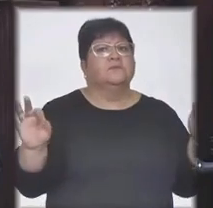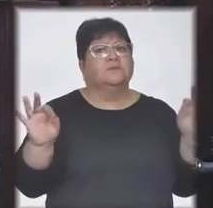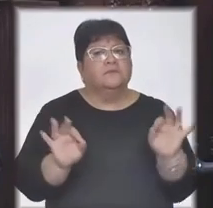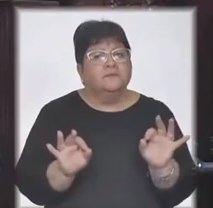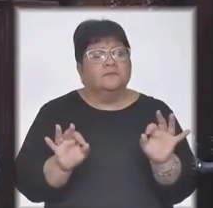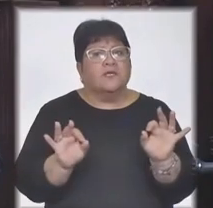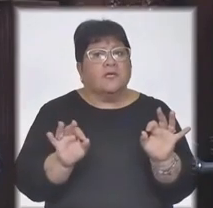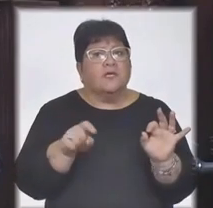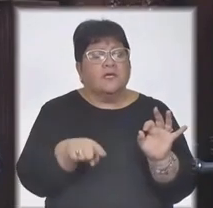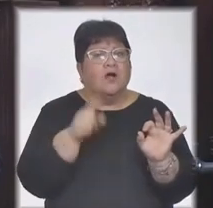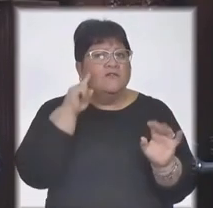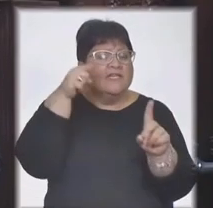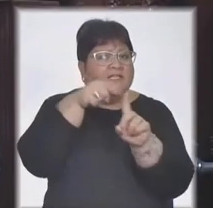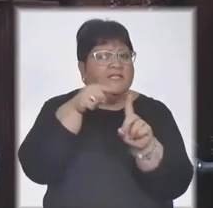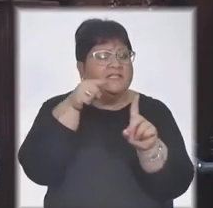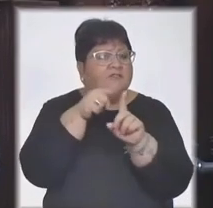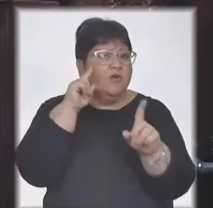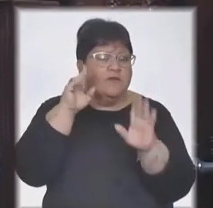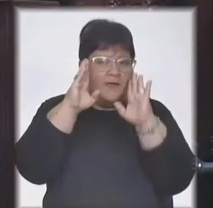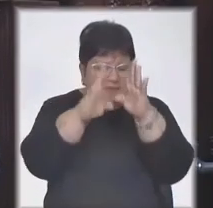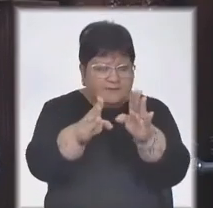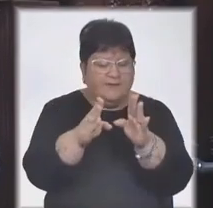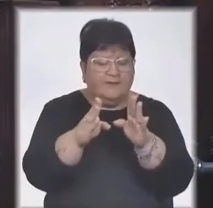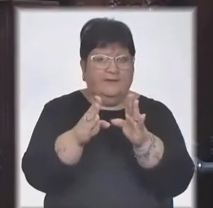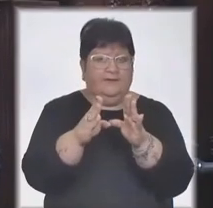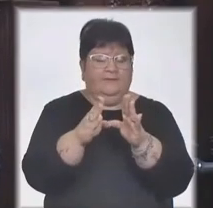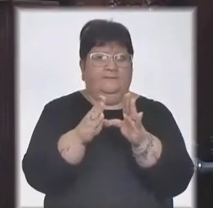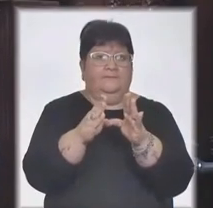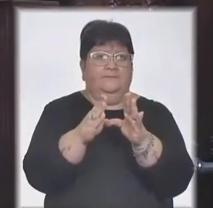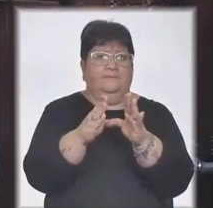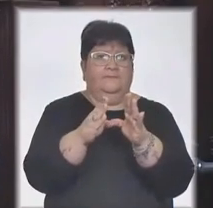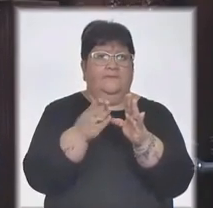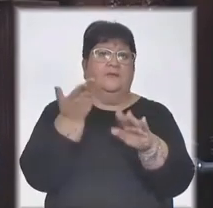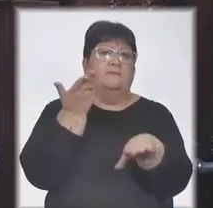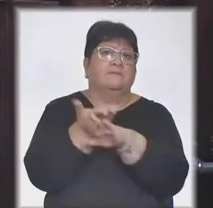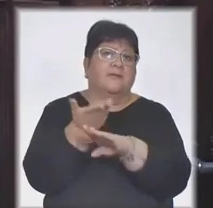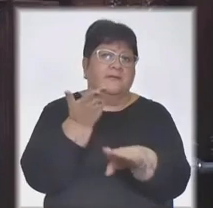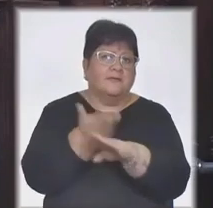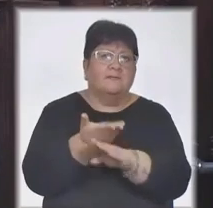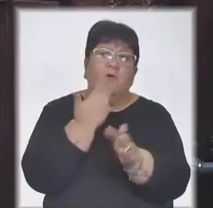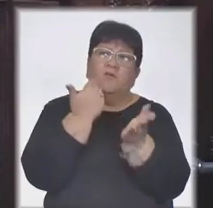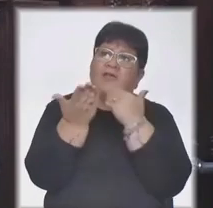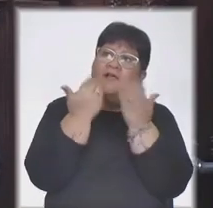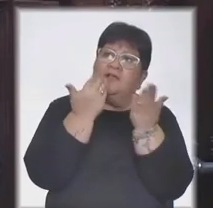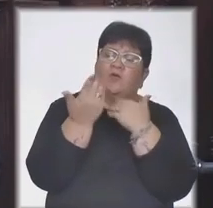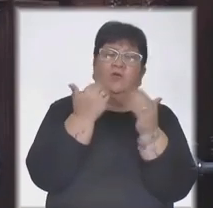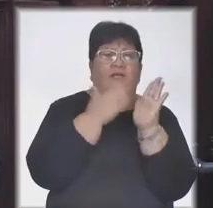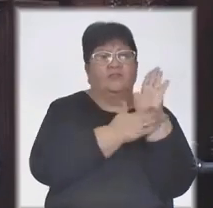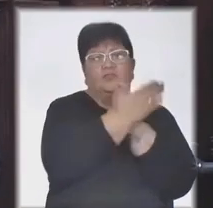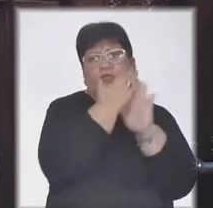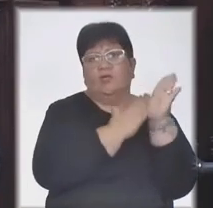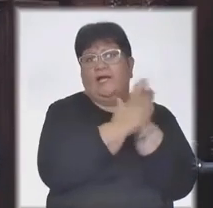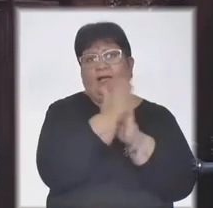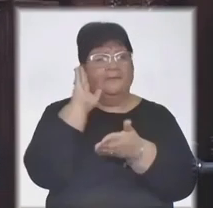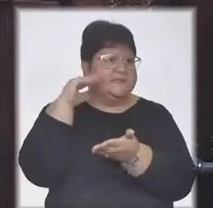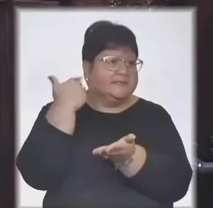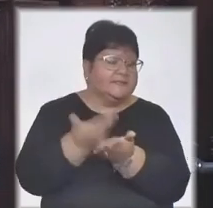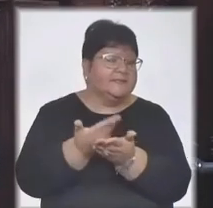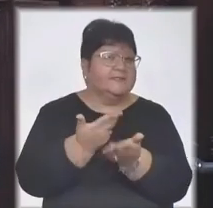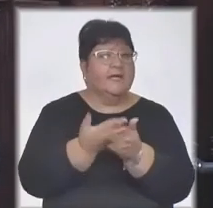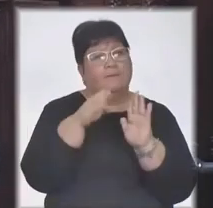la problemática sanitaria, social y económica. Solicitamos convocar al diálogo nacional, presentamos